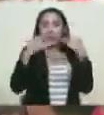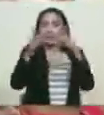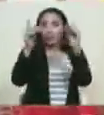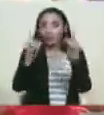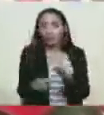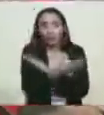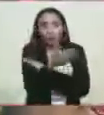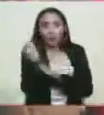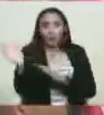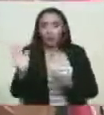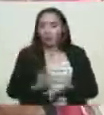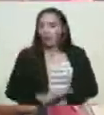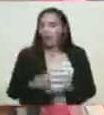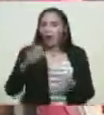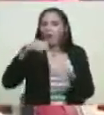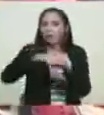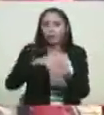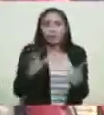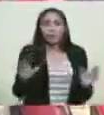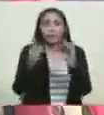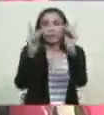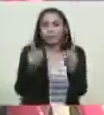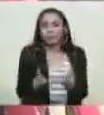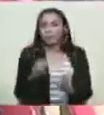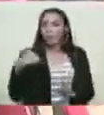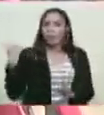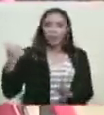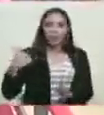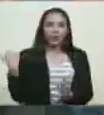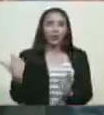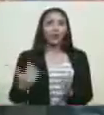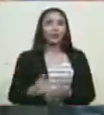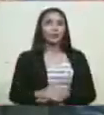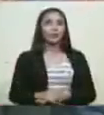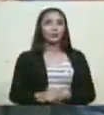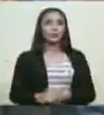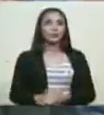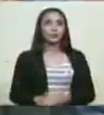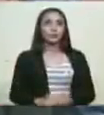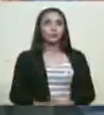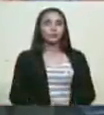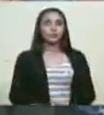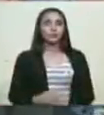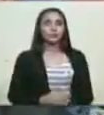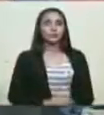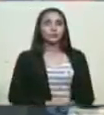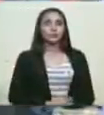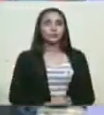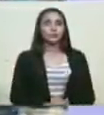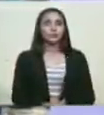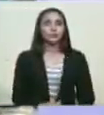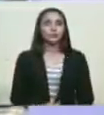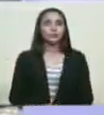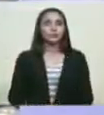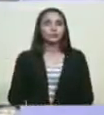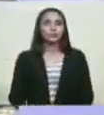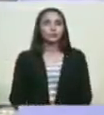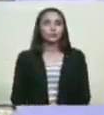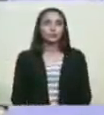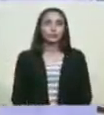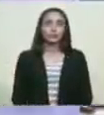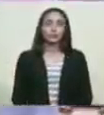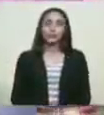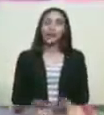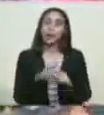Voten por quien quieran. Pero es un reto para los venezolanos. Mientras más